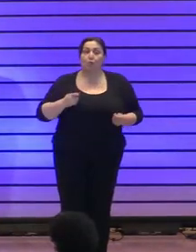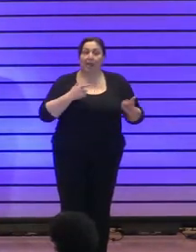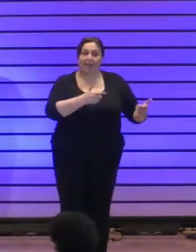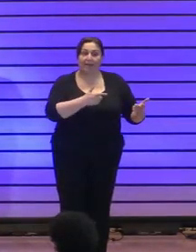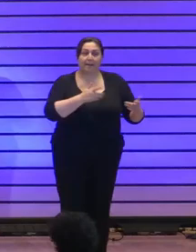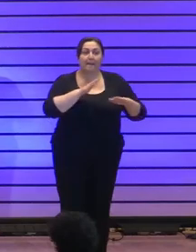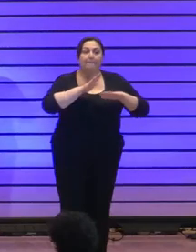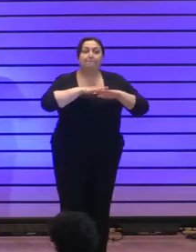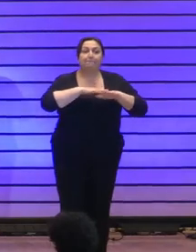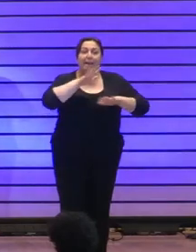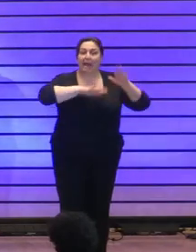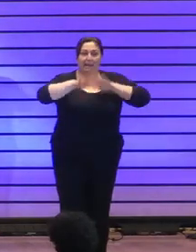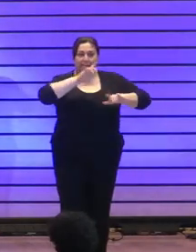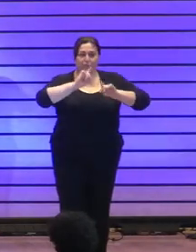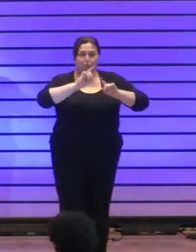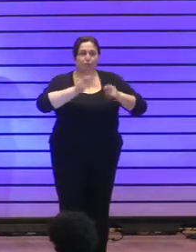Que no haya líos, diplomas